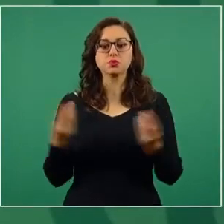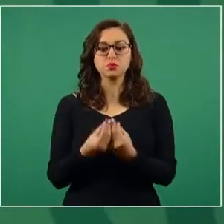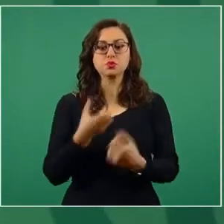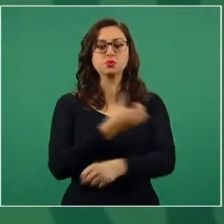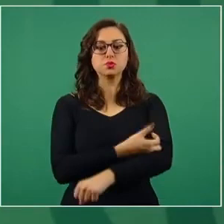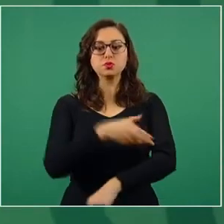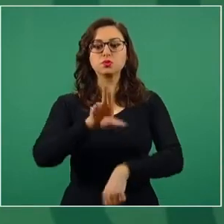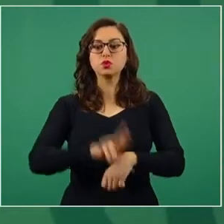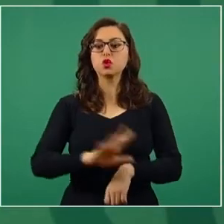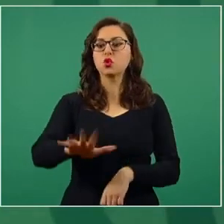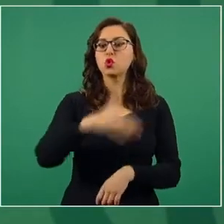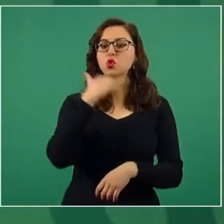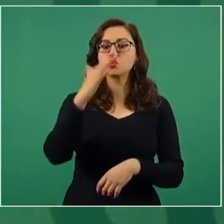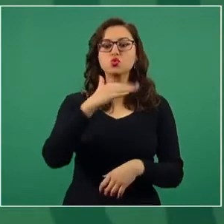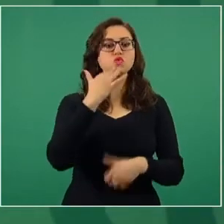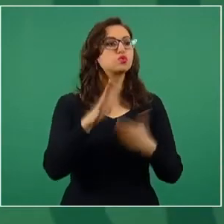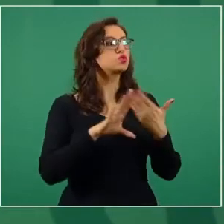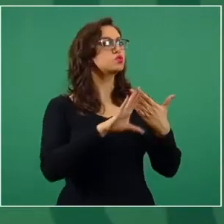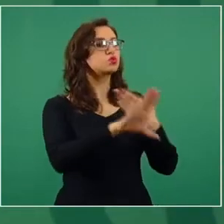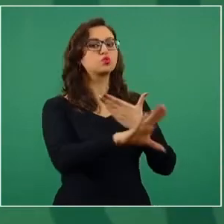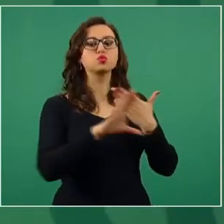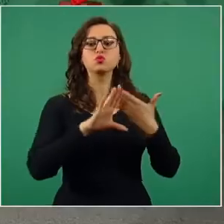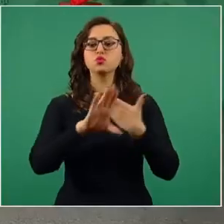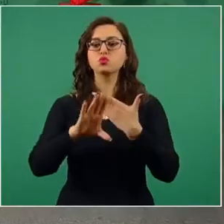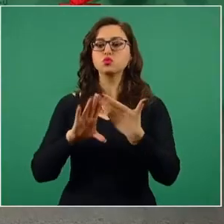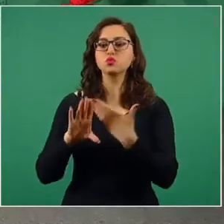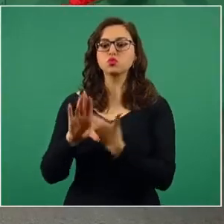hay combate a la corrupción